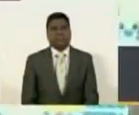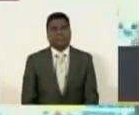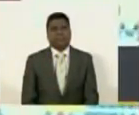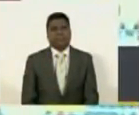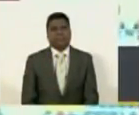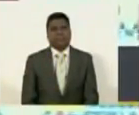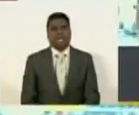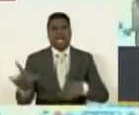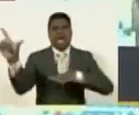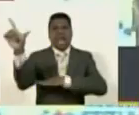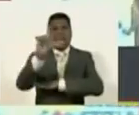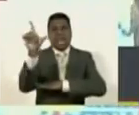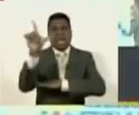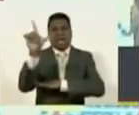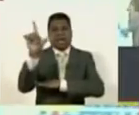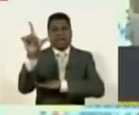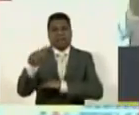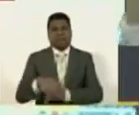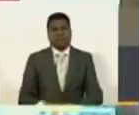Lara,